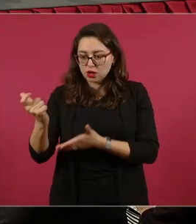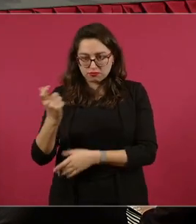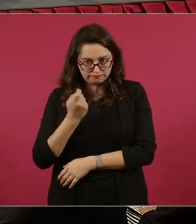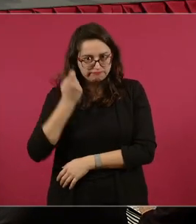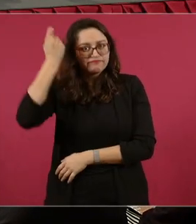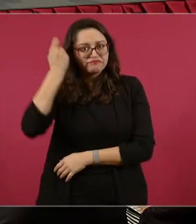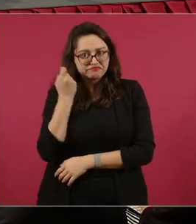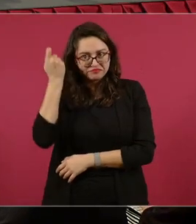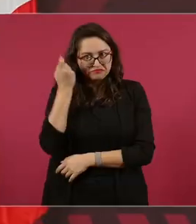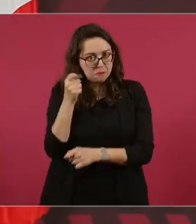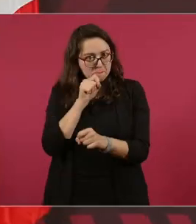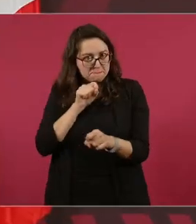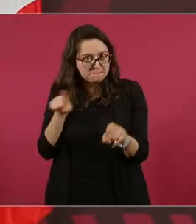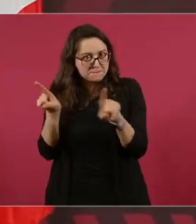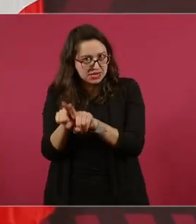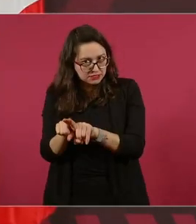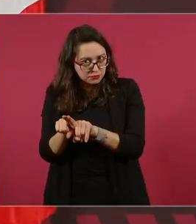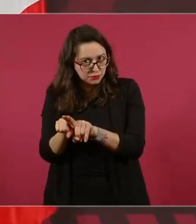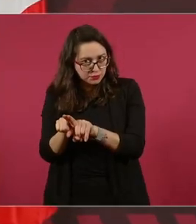aporte